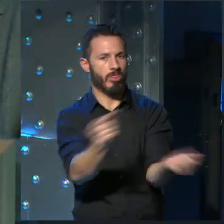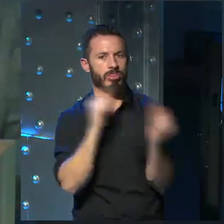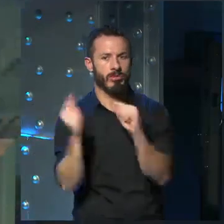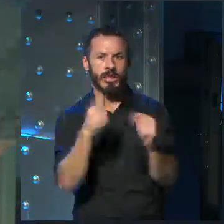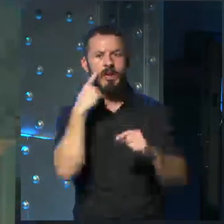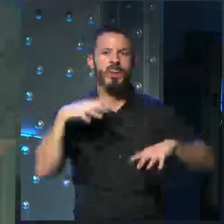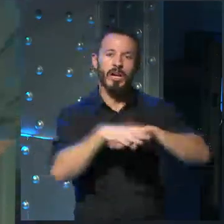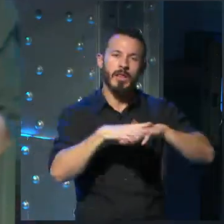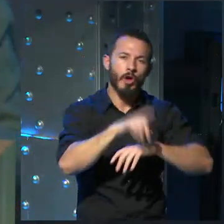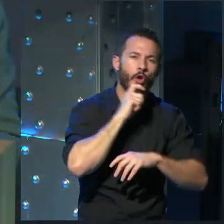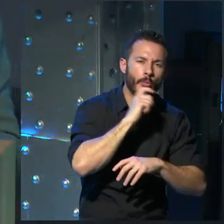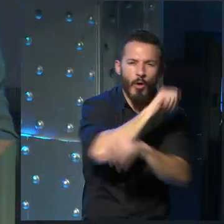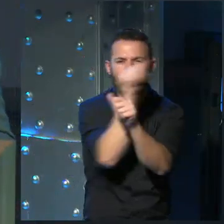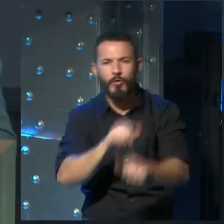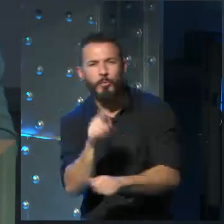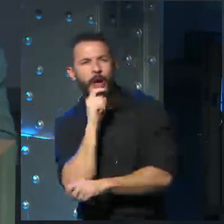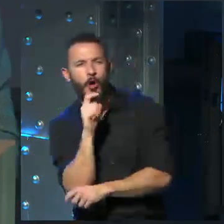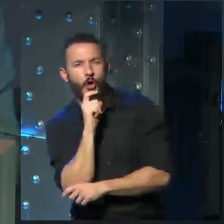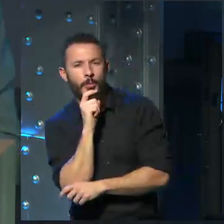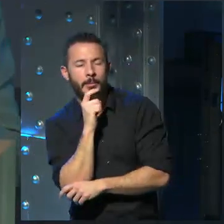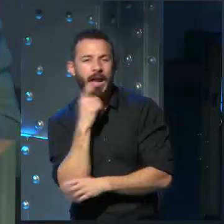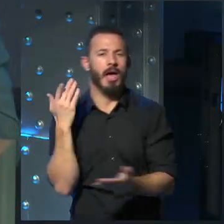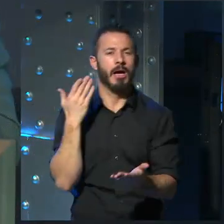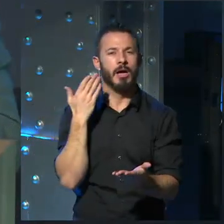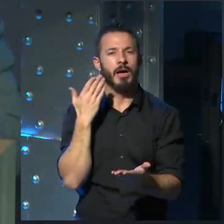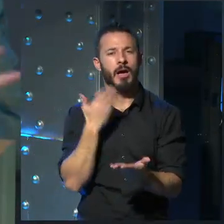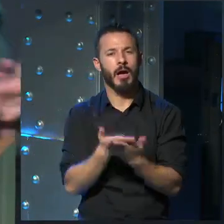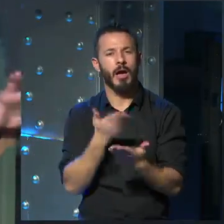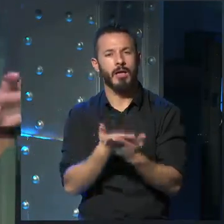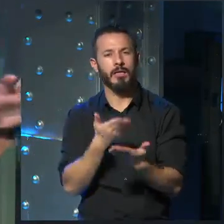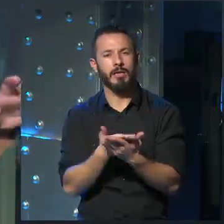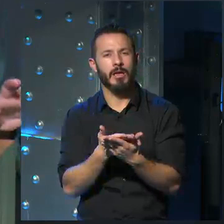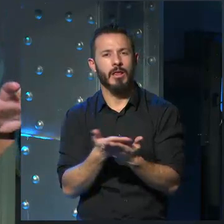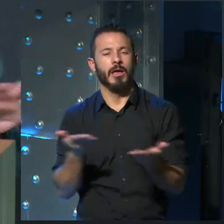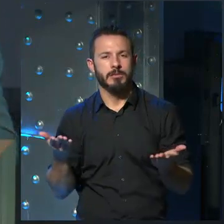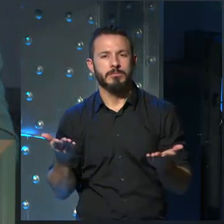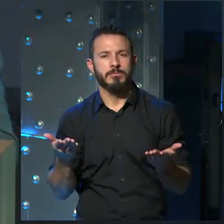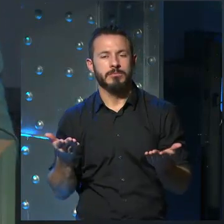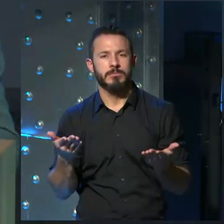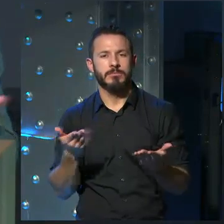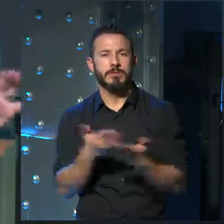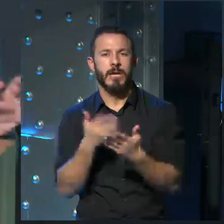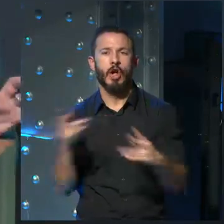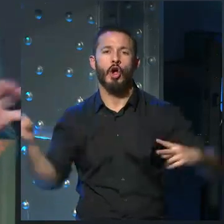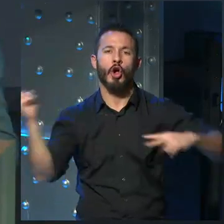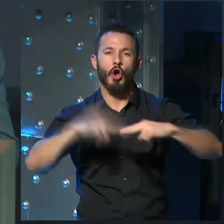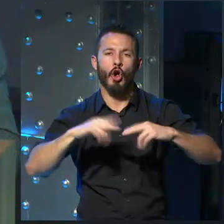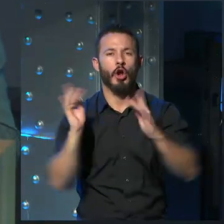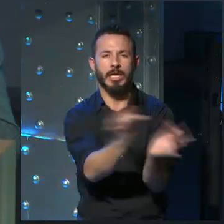qué redes o de qué manera somos capaces de garantizar la palabra clave, que es